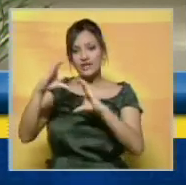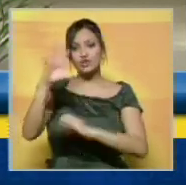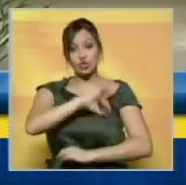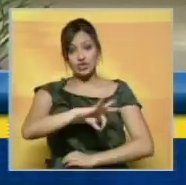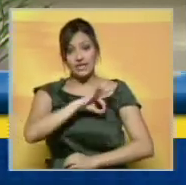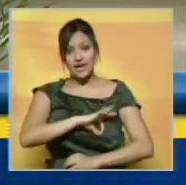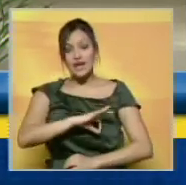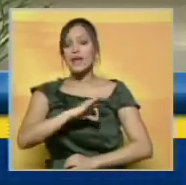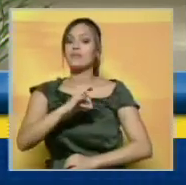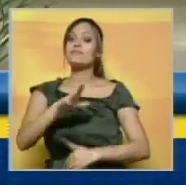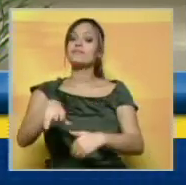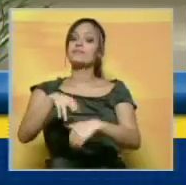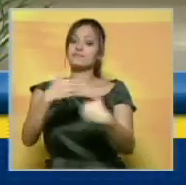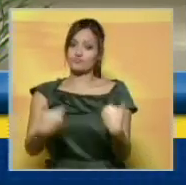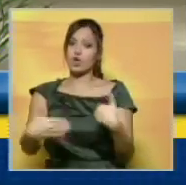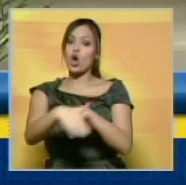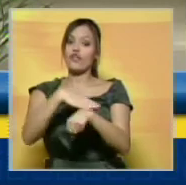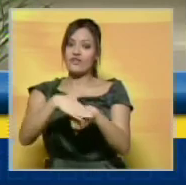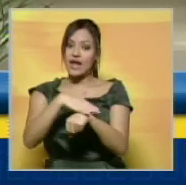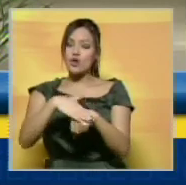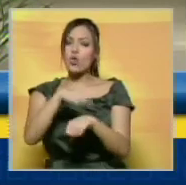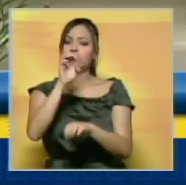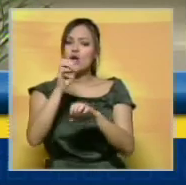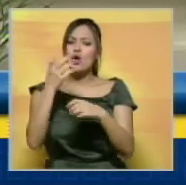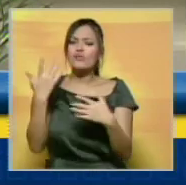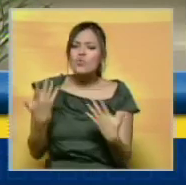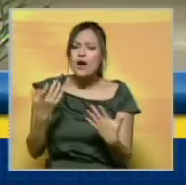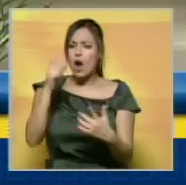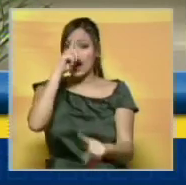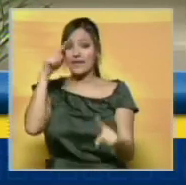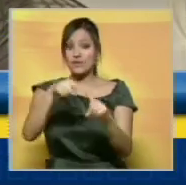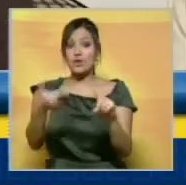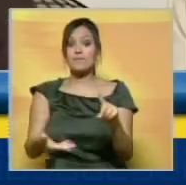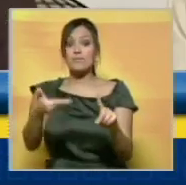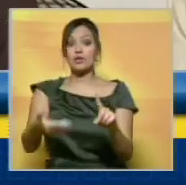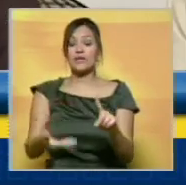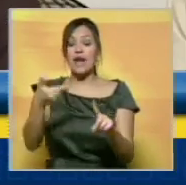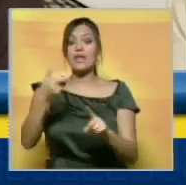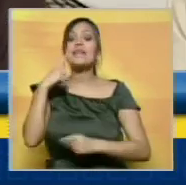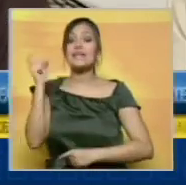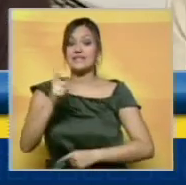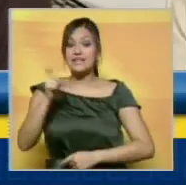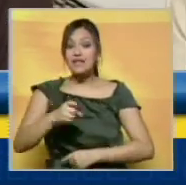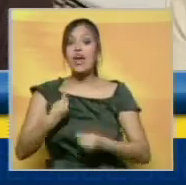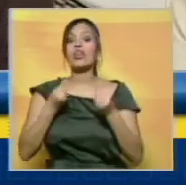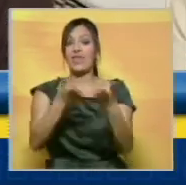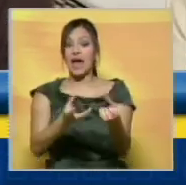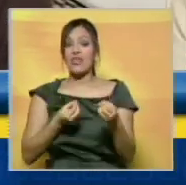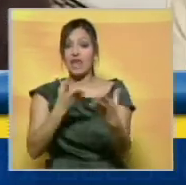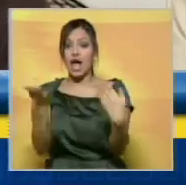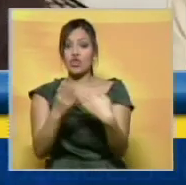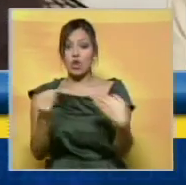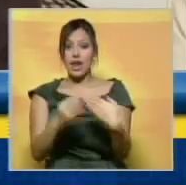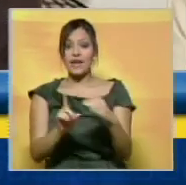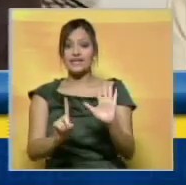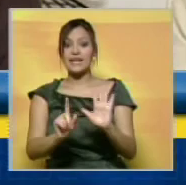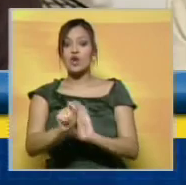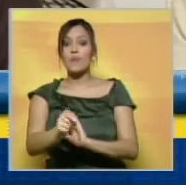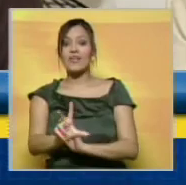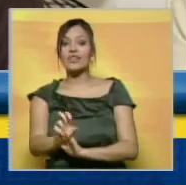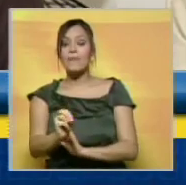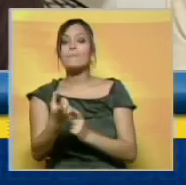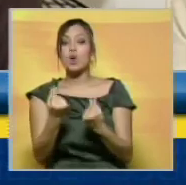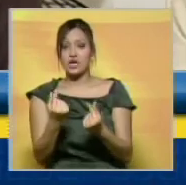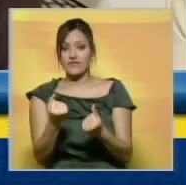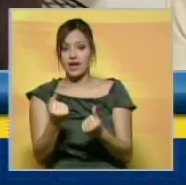social que el Ejecutivo Nacional se encuentra definiendo cuáles son los sectores prioritarios a los que se le va a seguir otorgando el dólar a 6,30